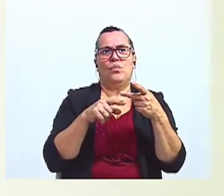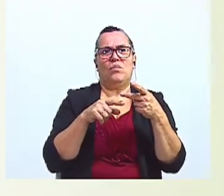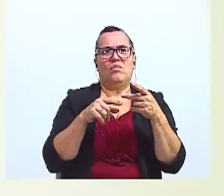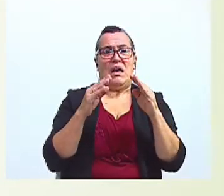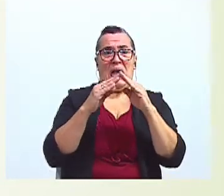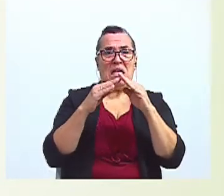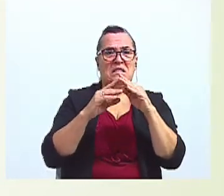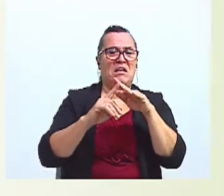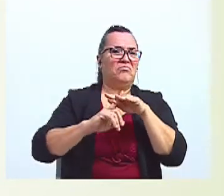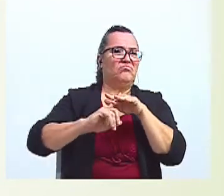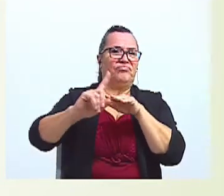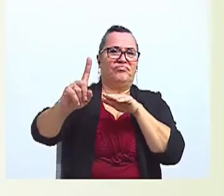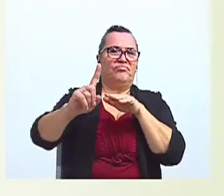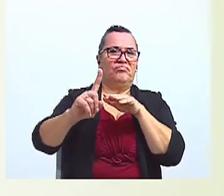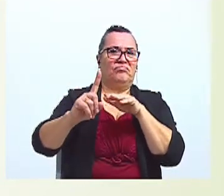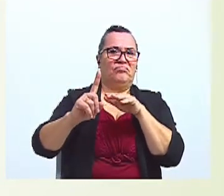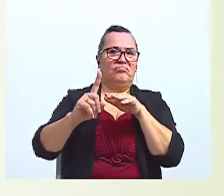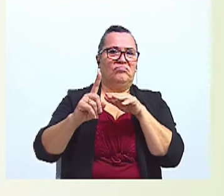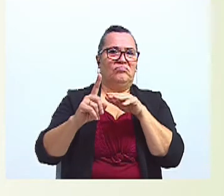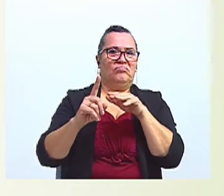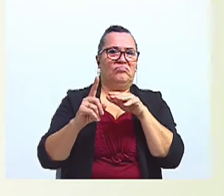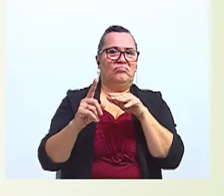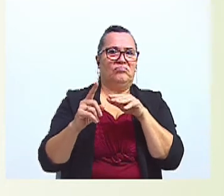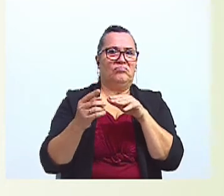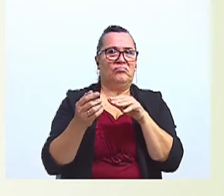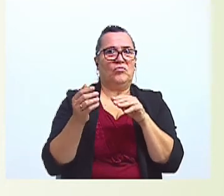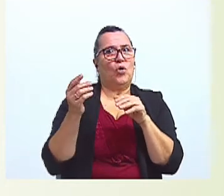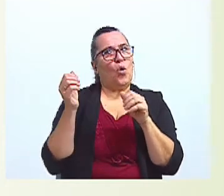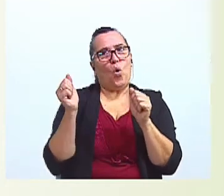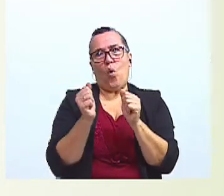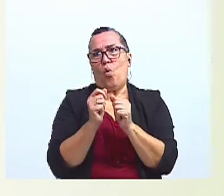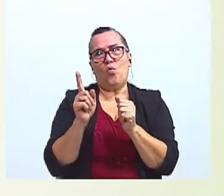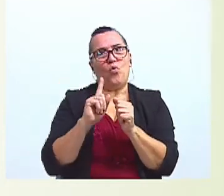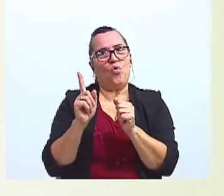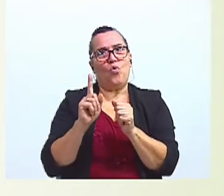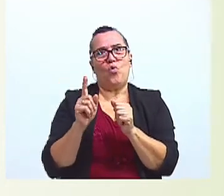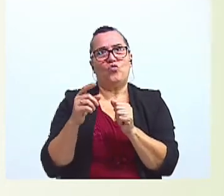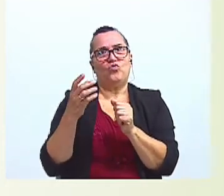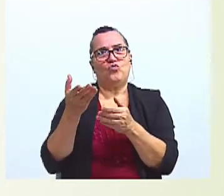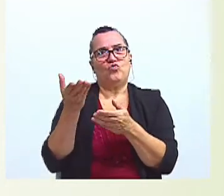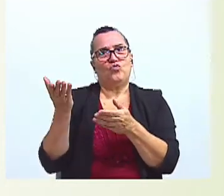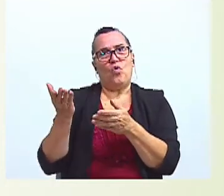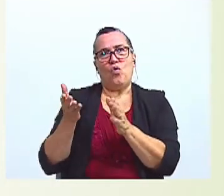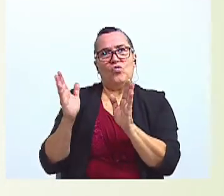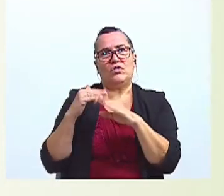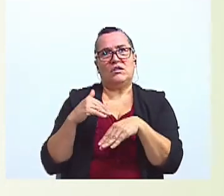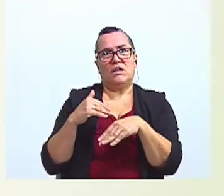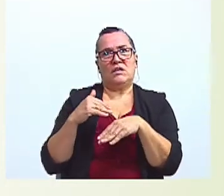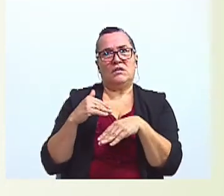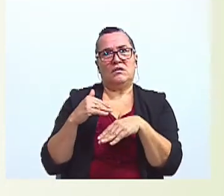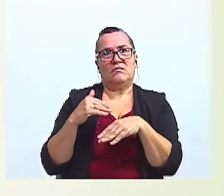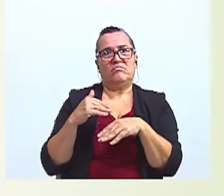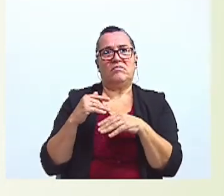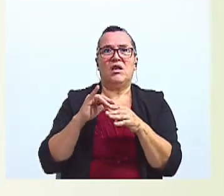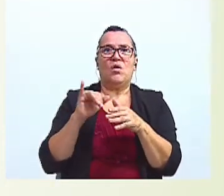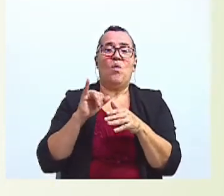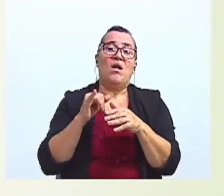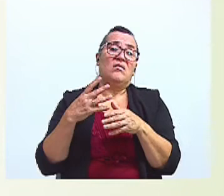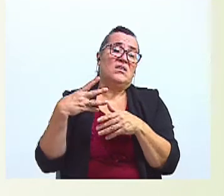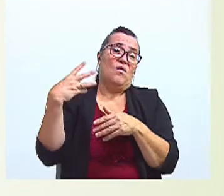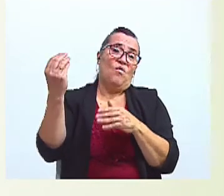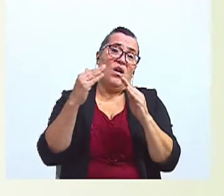casa, con que no están sus pertenencias. Sería lo mismo decir, se fue de